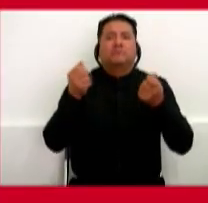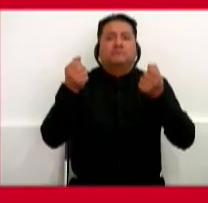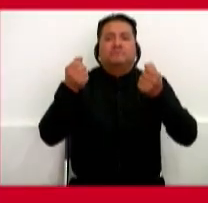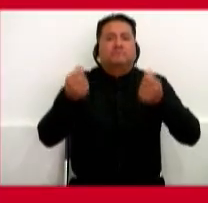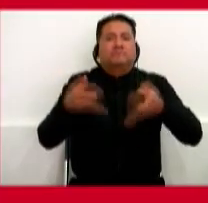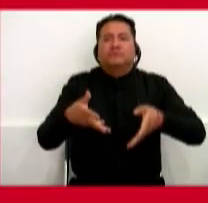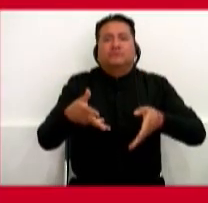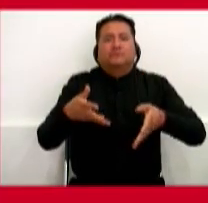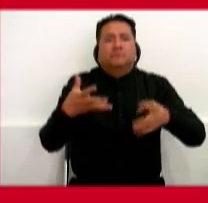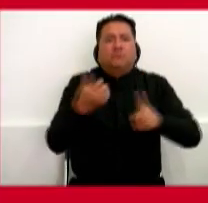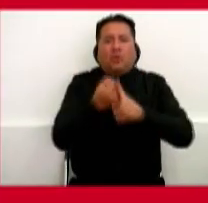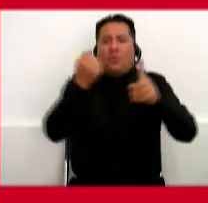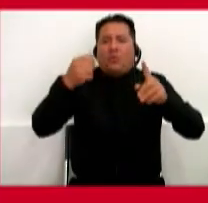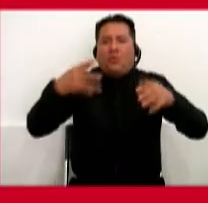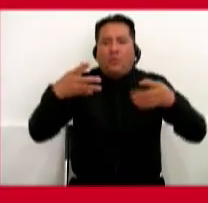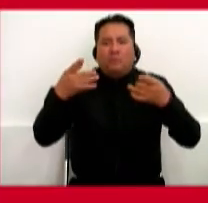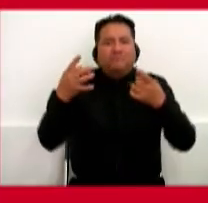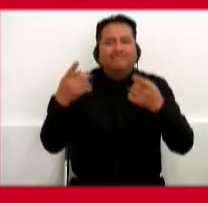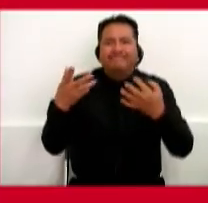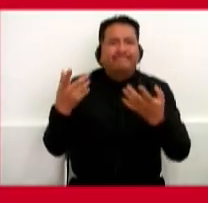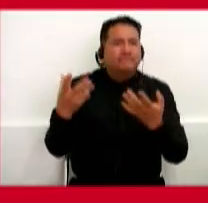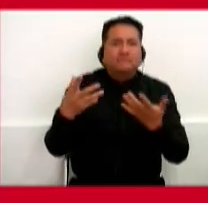operación.